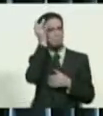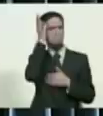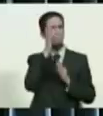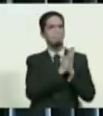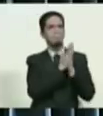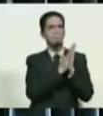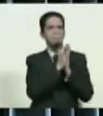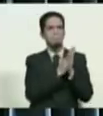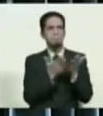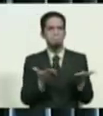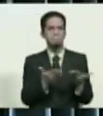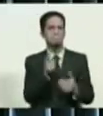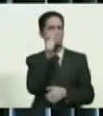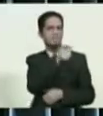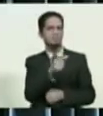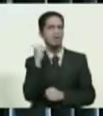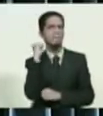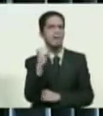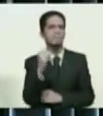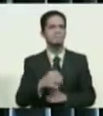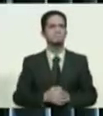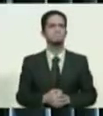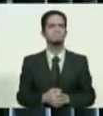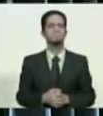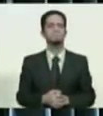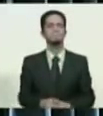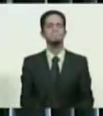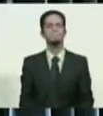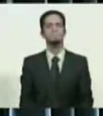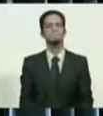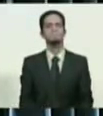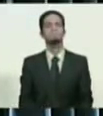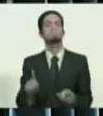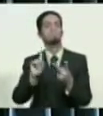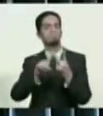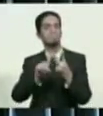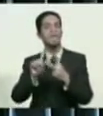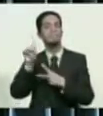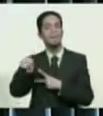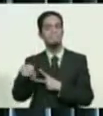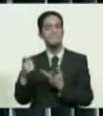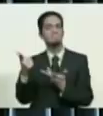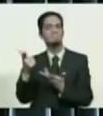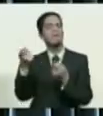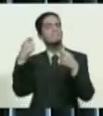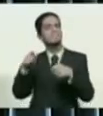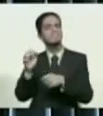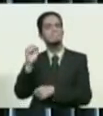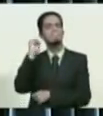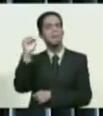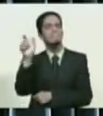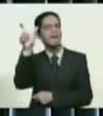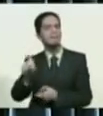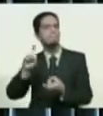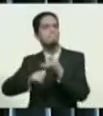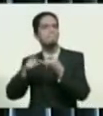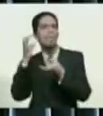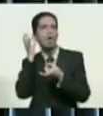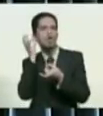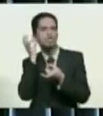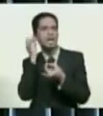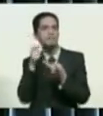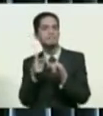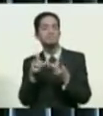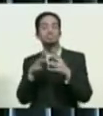estos sicarios. El asesinato de la primera combatiente de la República, el asesinato del alto